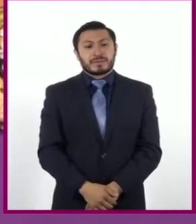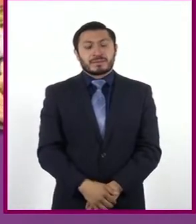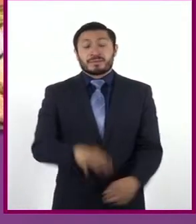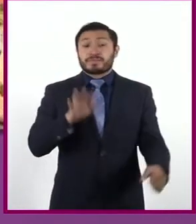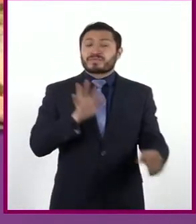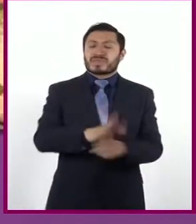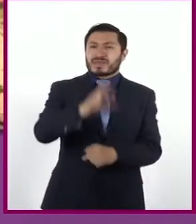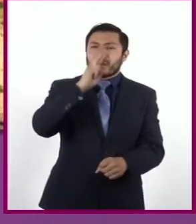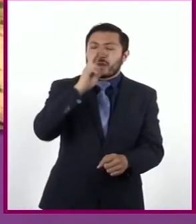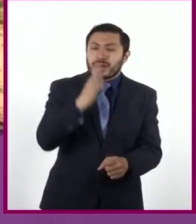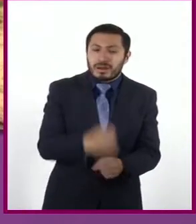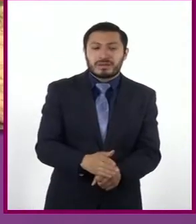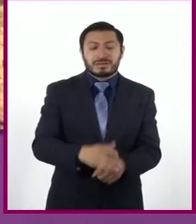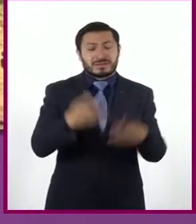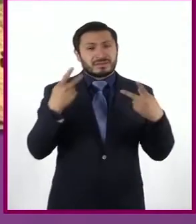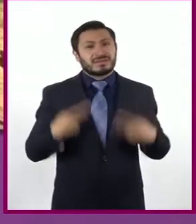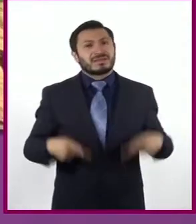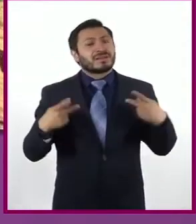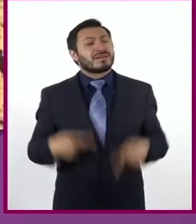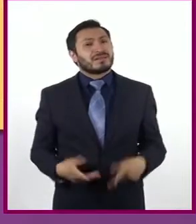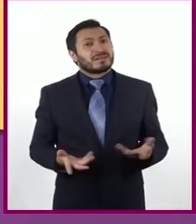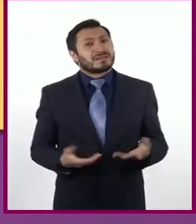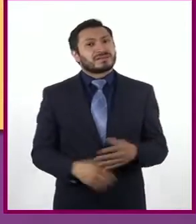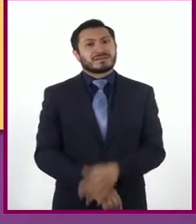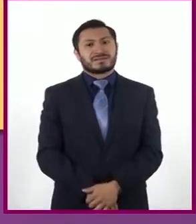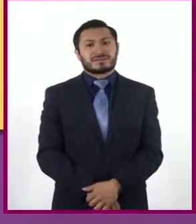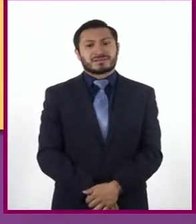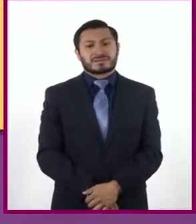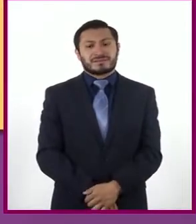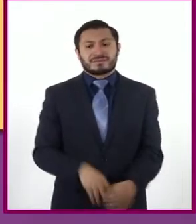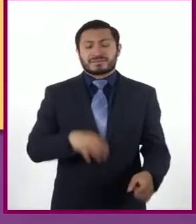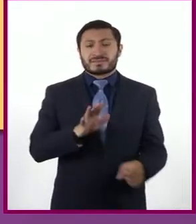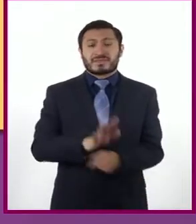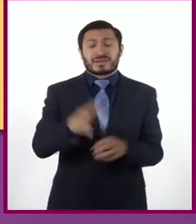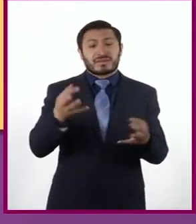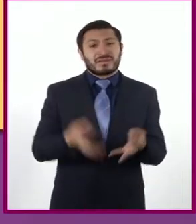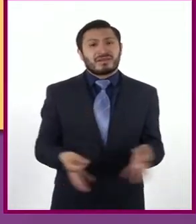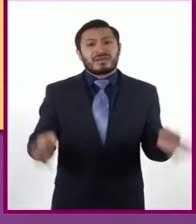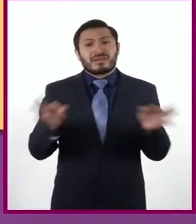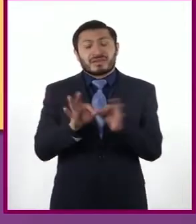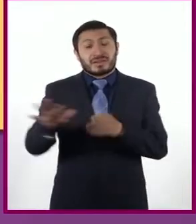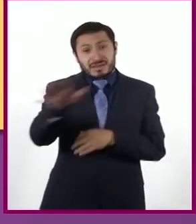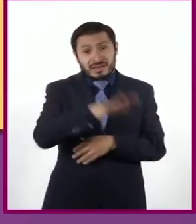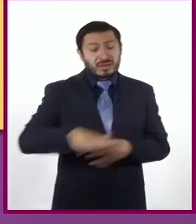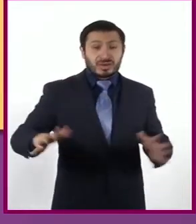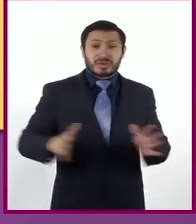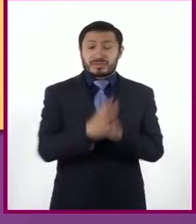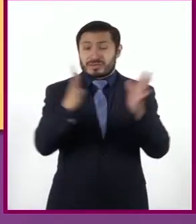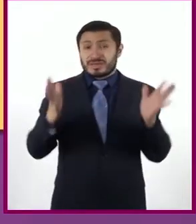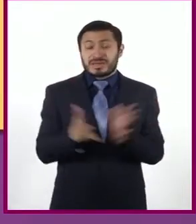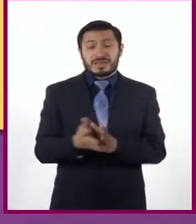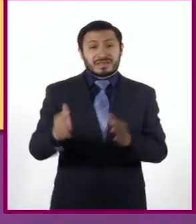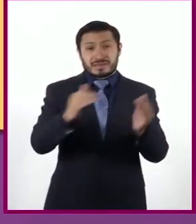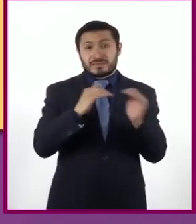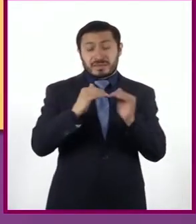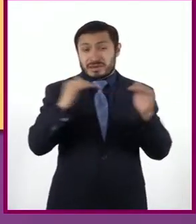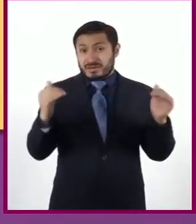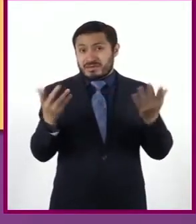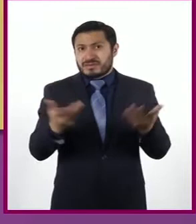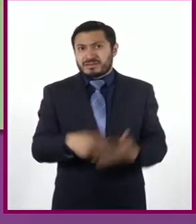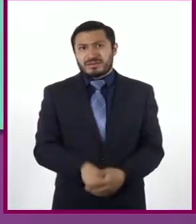¿Cuáles son las responsabilidades de los ciudadanos? ¿Qué importancia tiene participar en un régimen democrático?